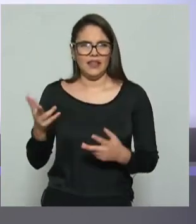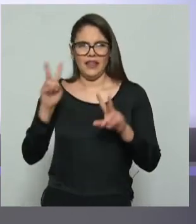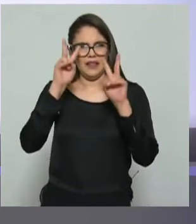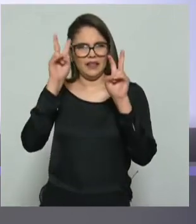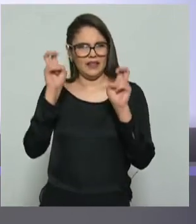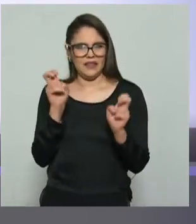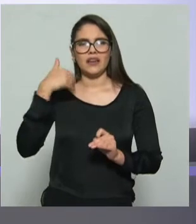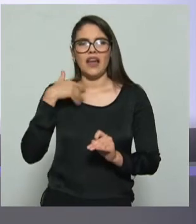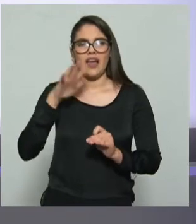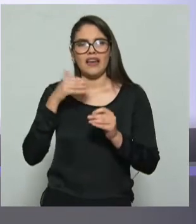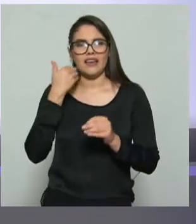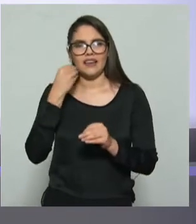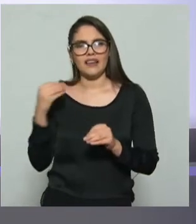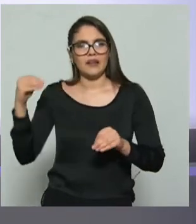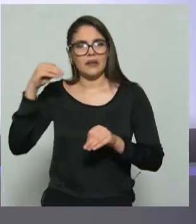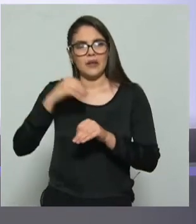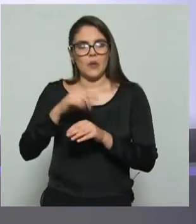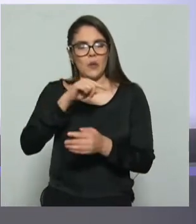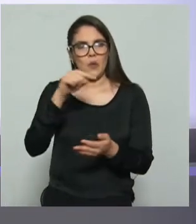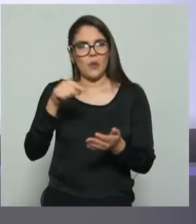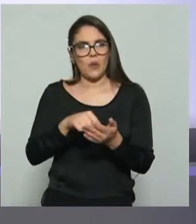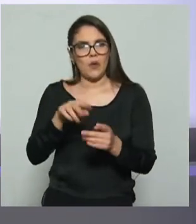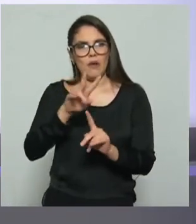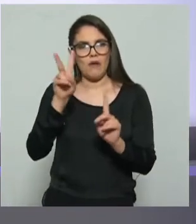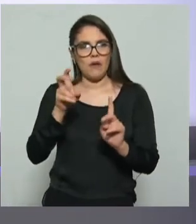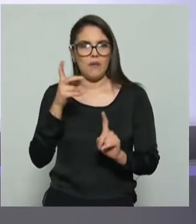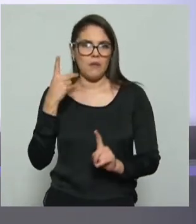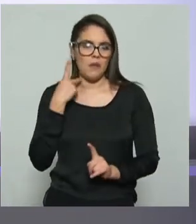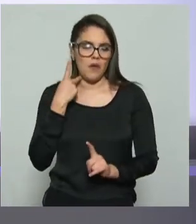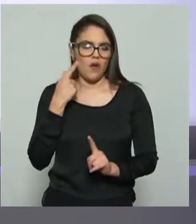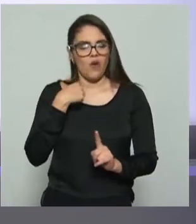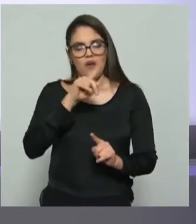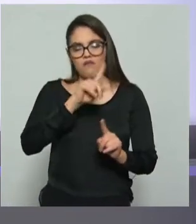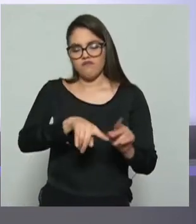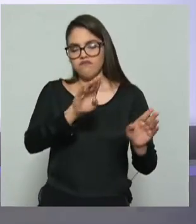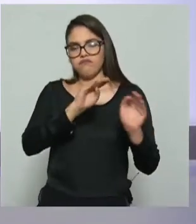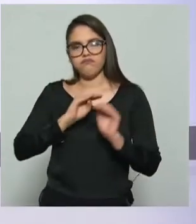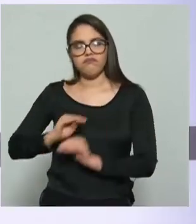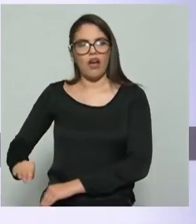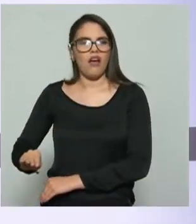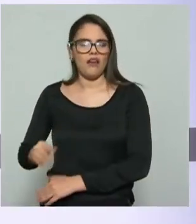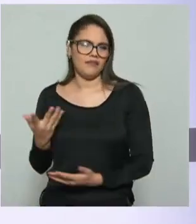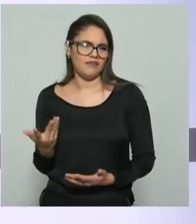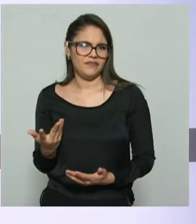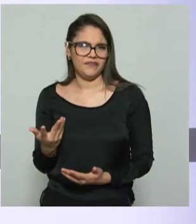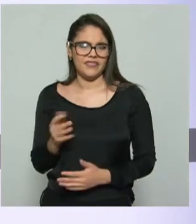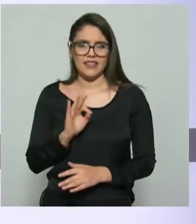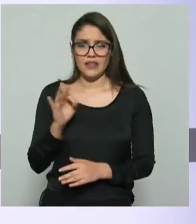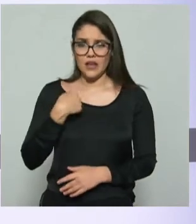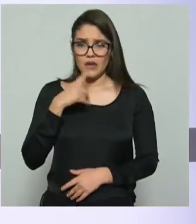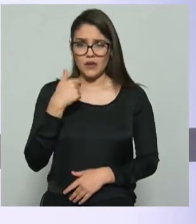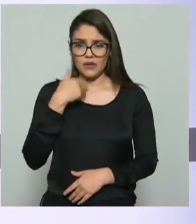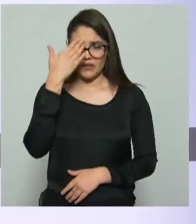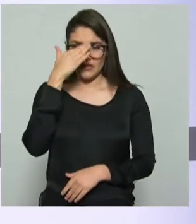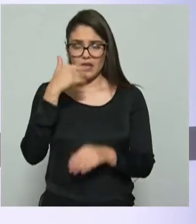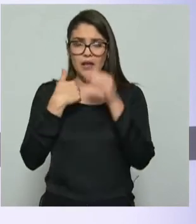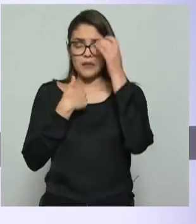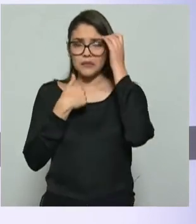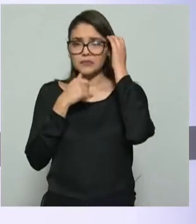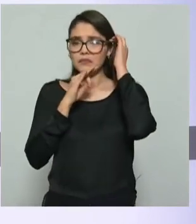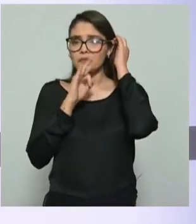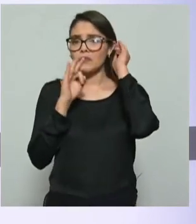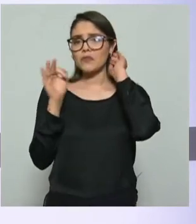de cosas con mucha vinculación familiar, con mucha vinculación entre los que podían ser los primeros afectados, que muchas veces no es